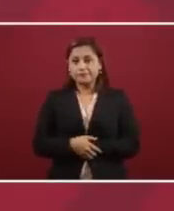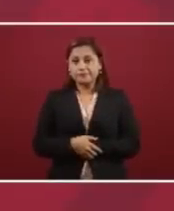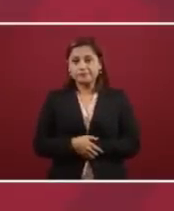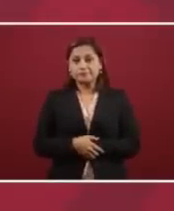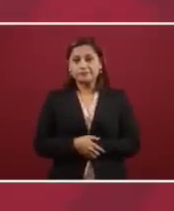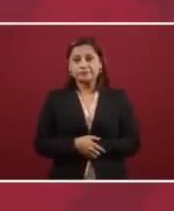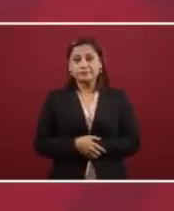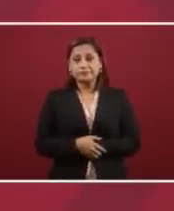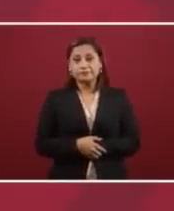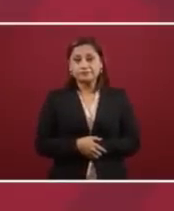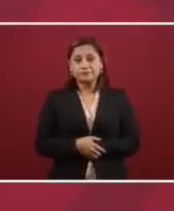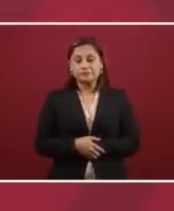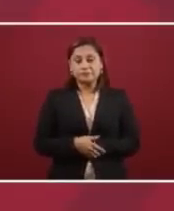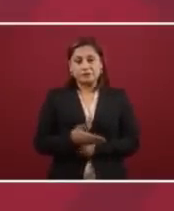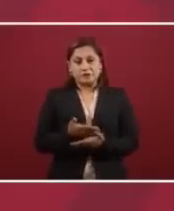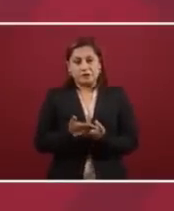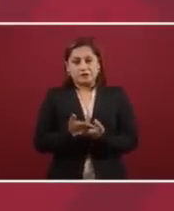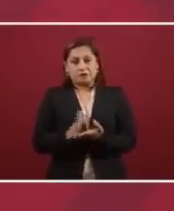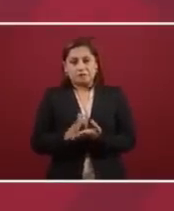mal visto